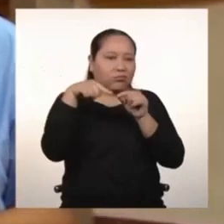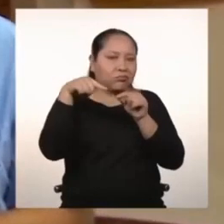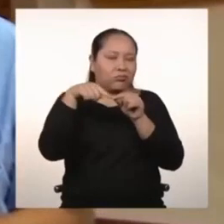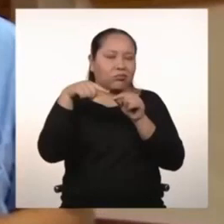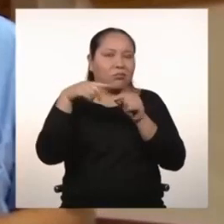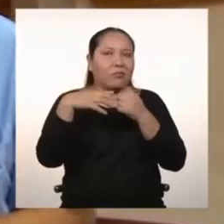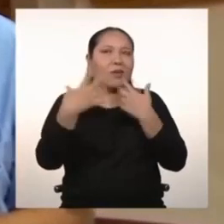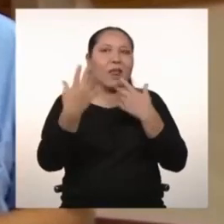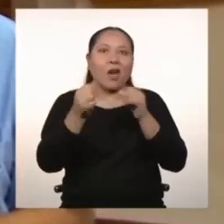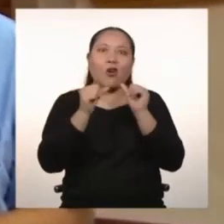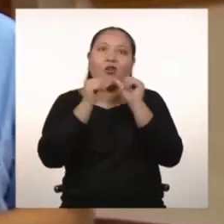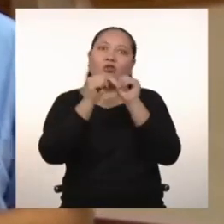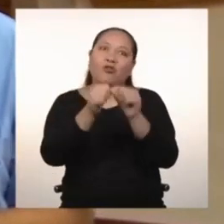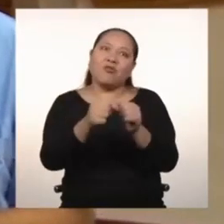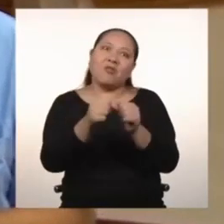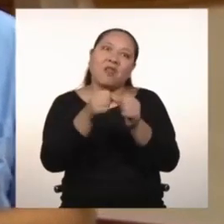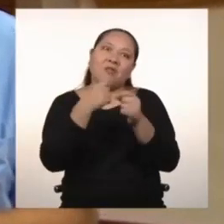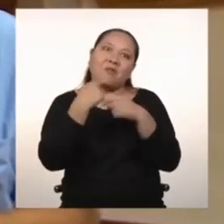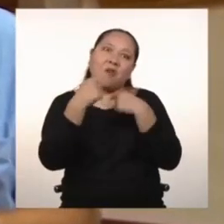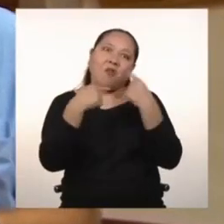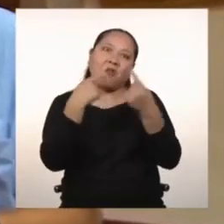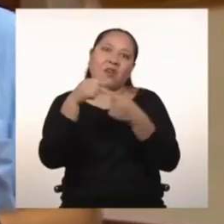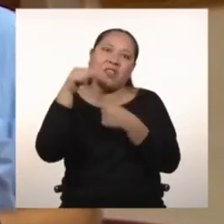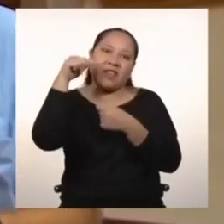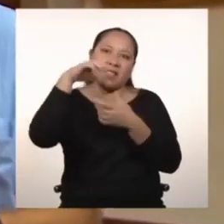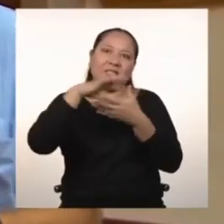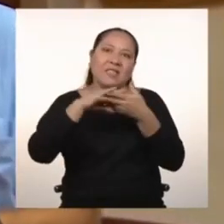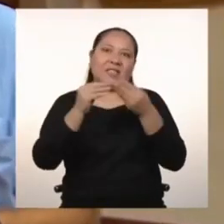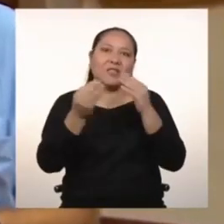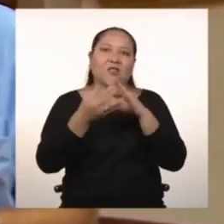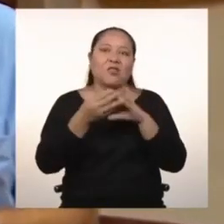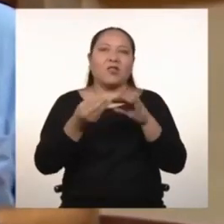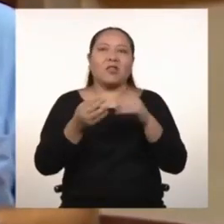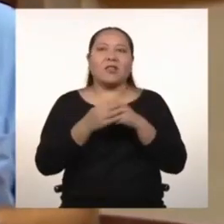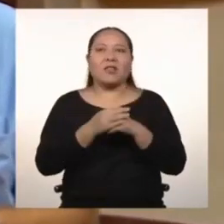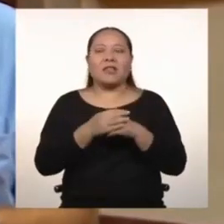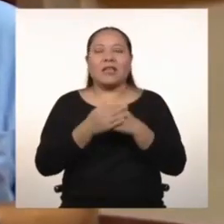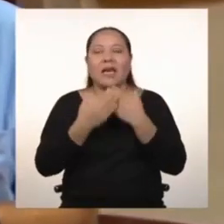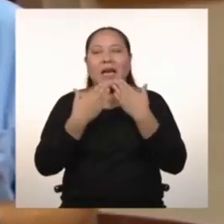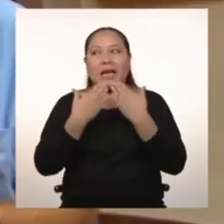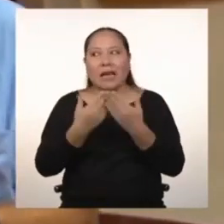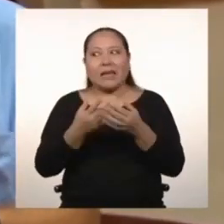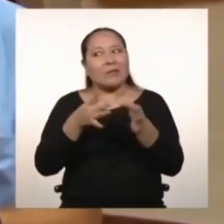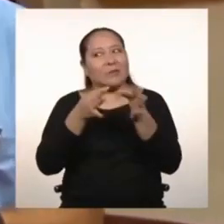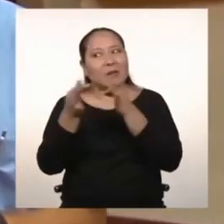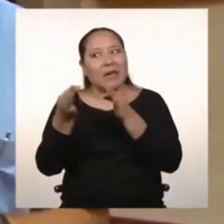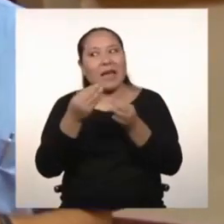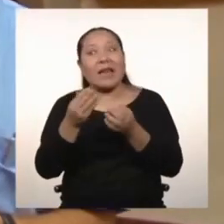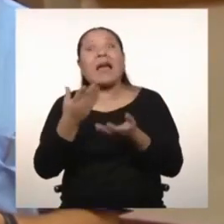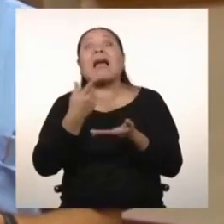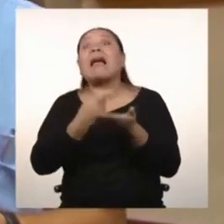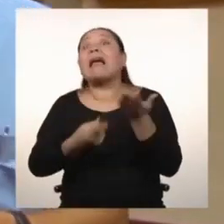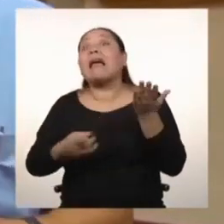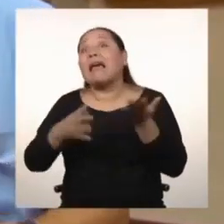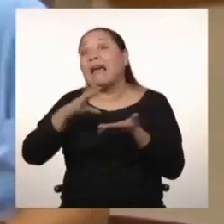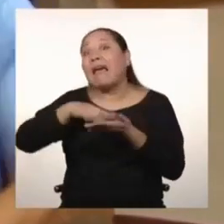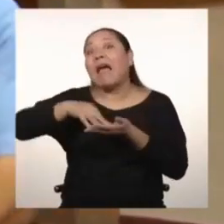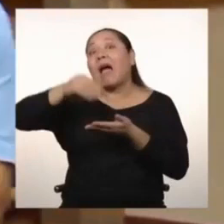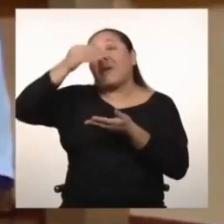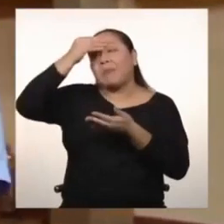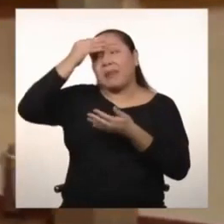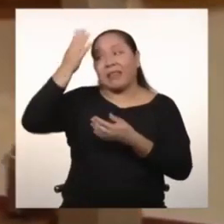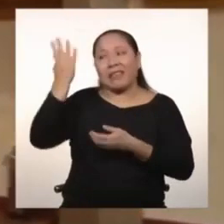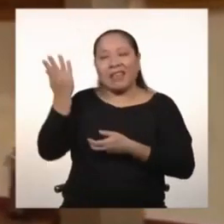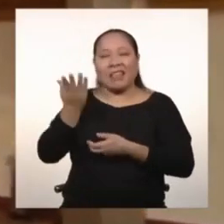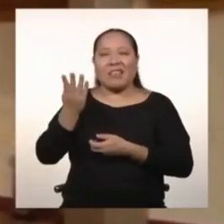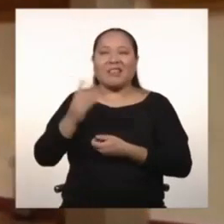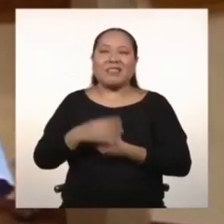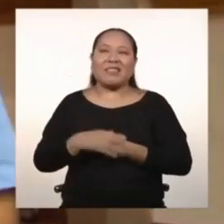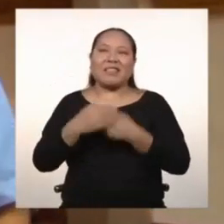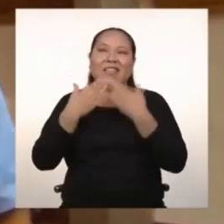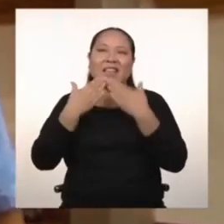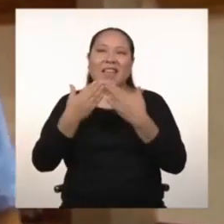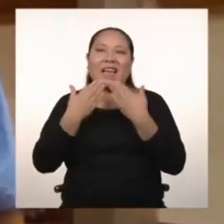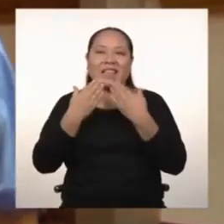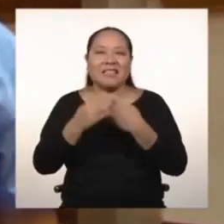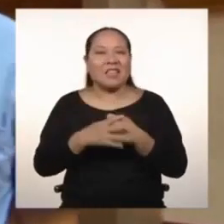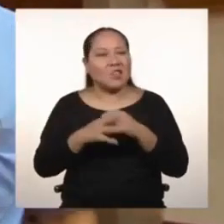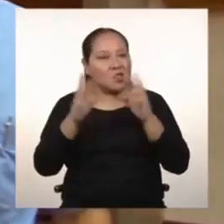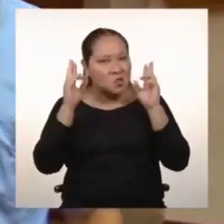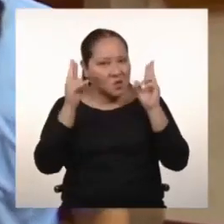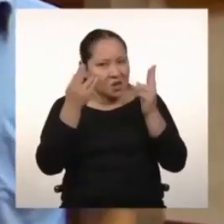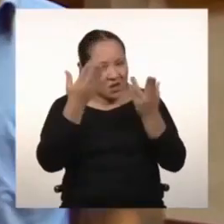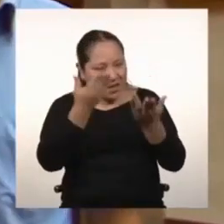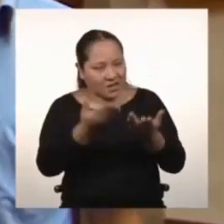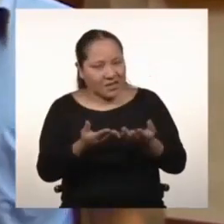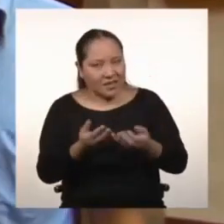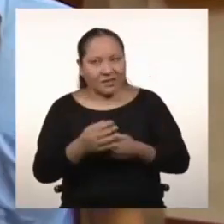para poder terminar esta historia y a rendirle cuentas también. No, Gonzalo, muy bien. Gracias. Te deseo mucha suerte.